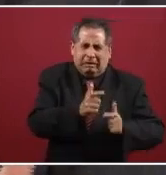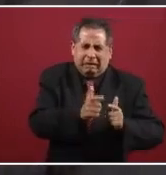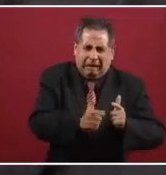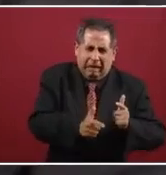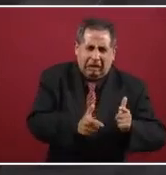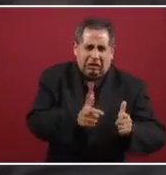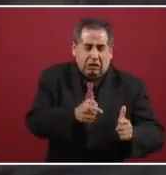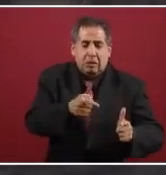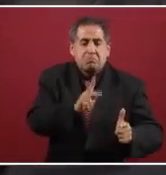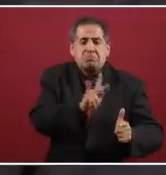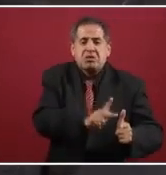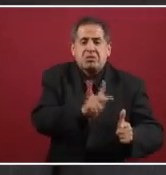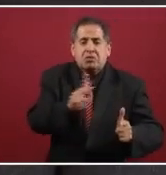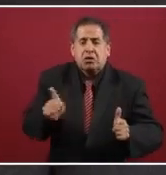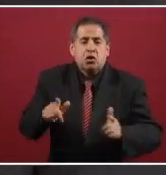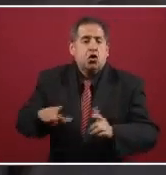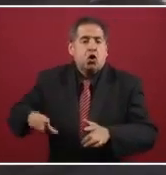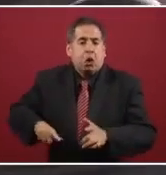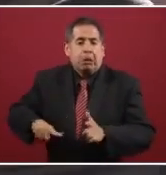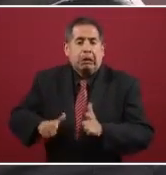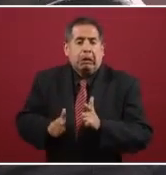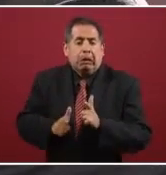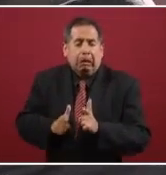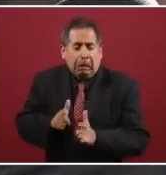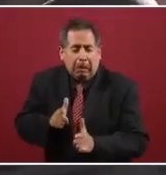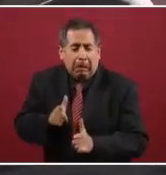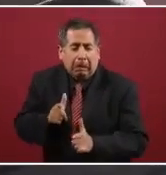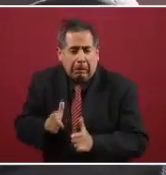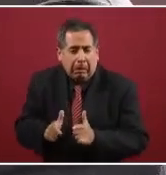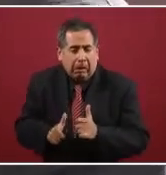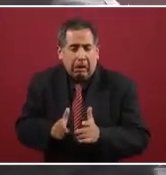Ese es el símil, eso es lo que